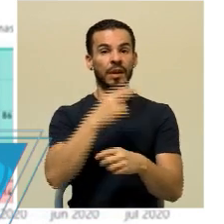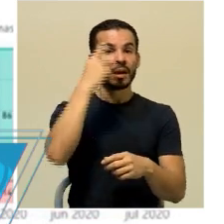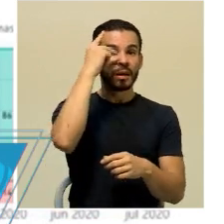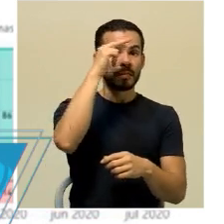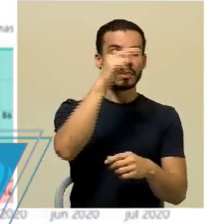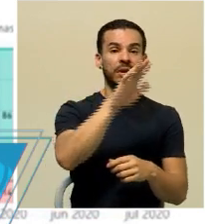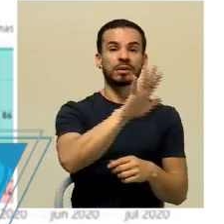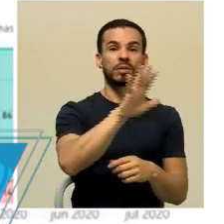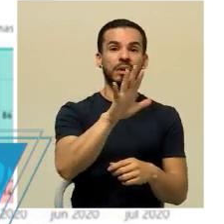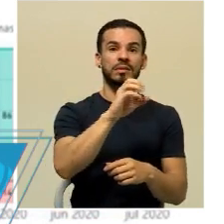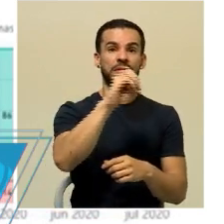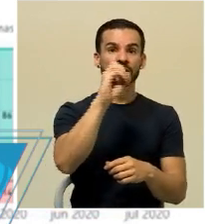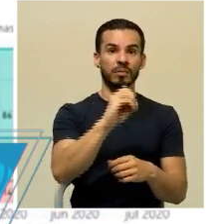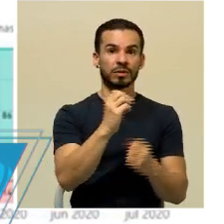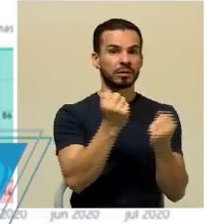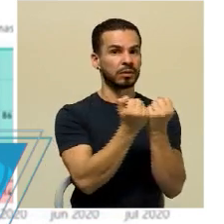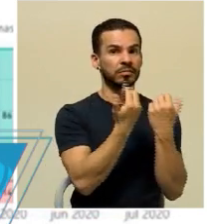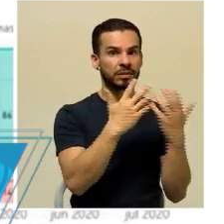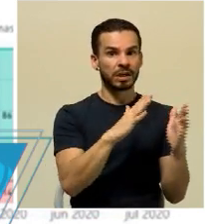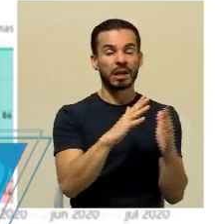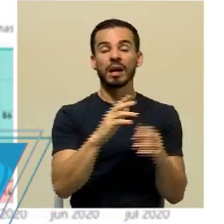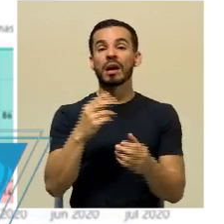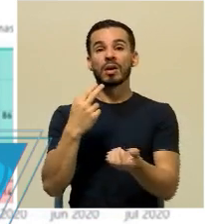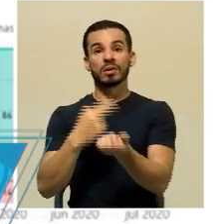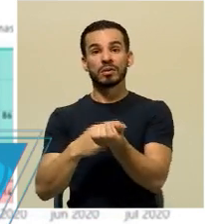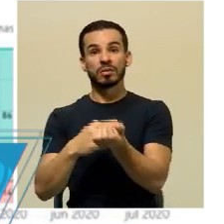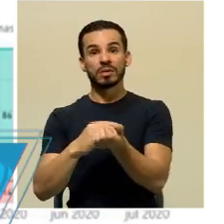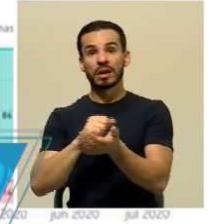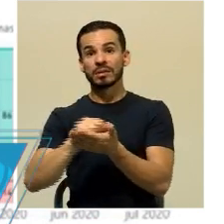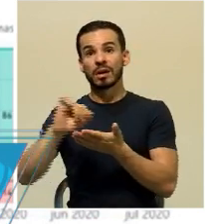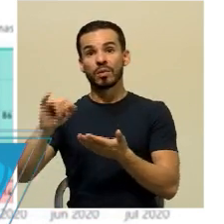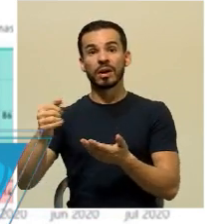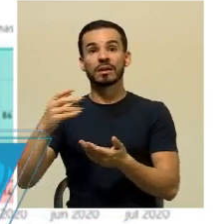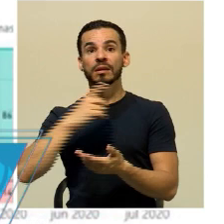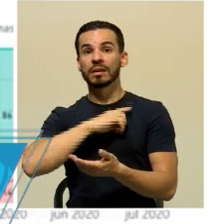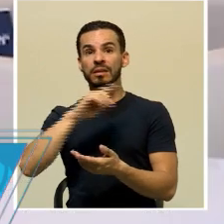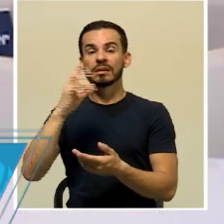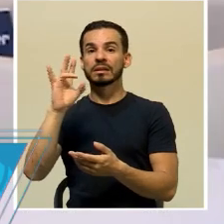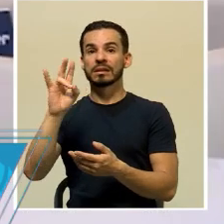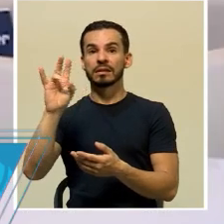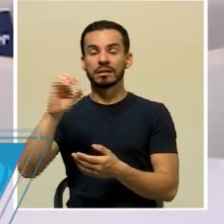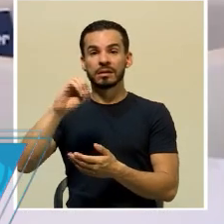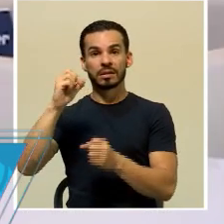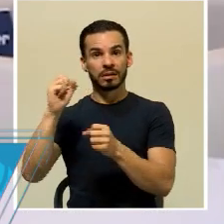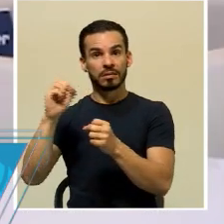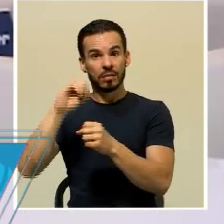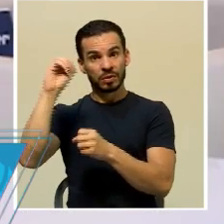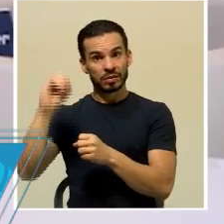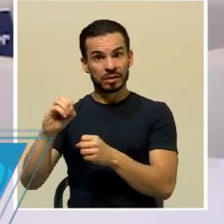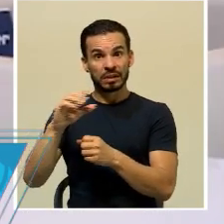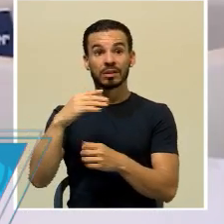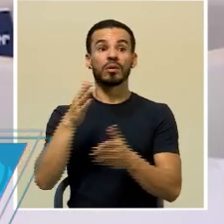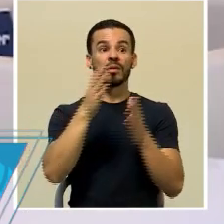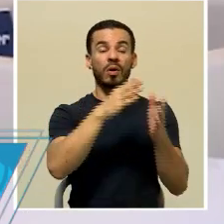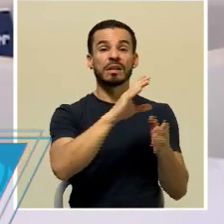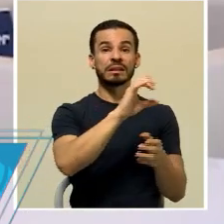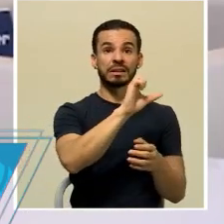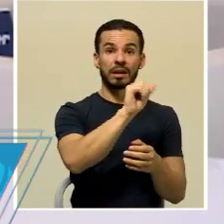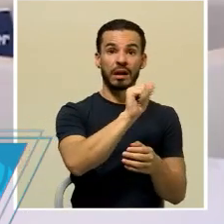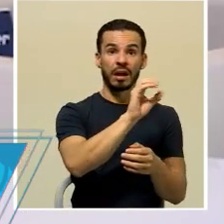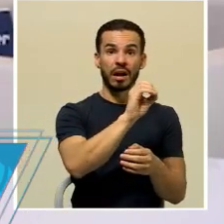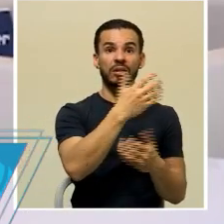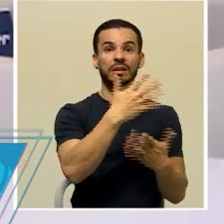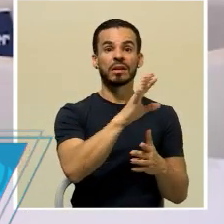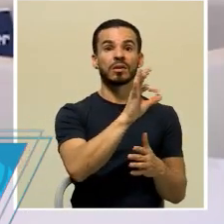México 55% y el Hospital San Juan de Dios 67%, mientras que el CEACO ya tiene